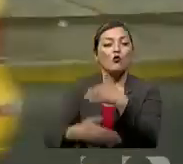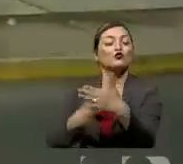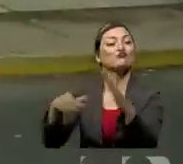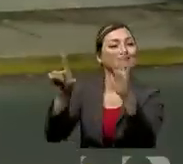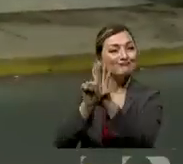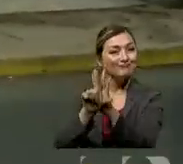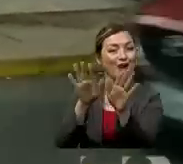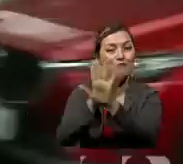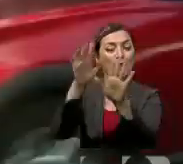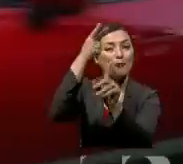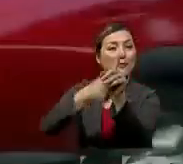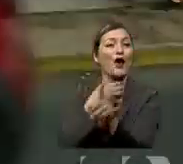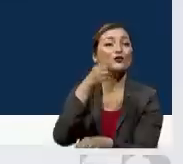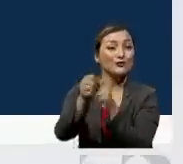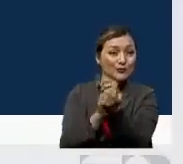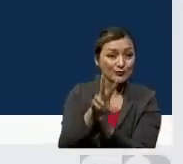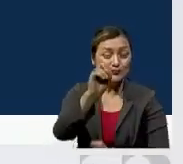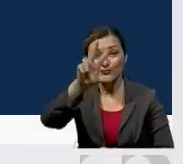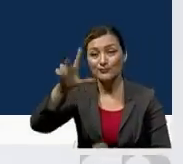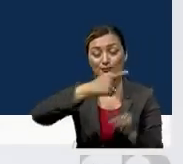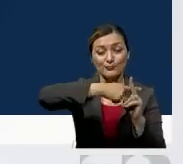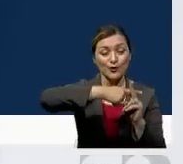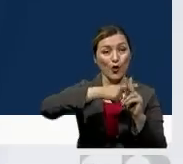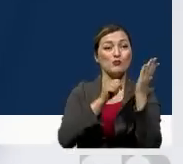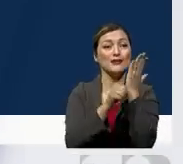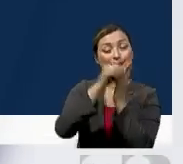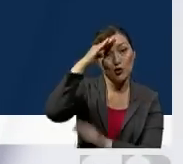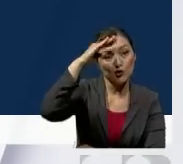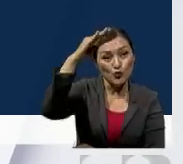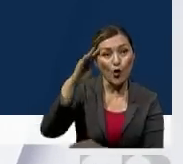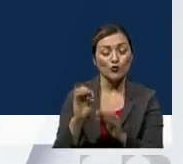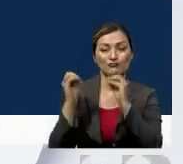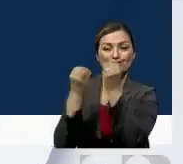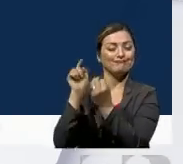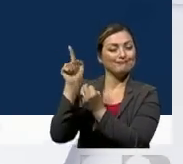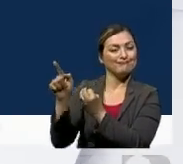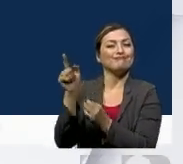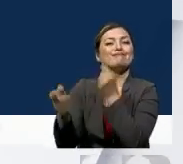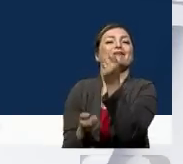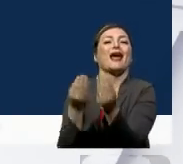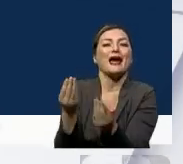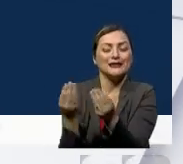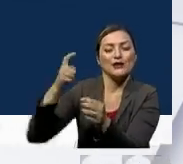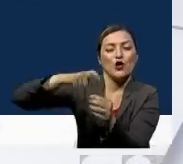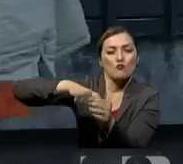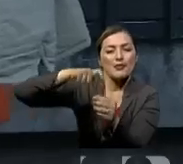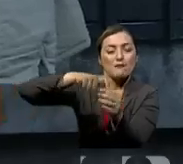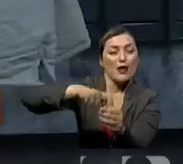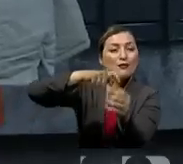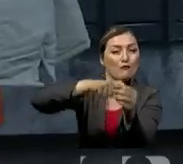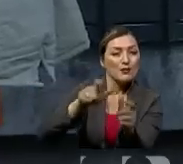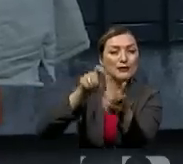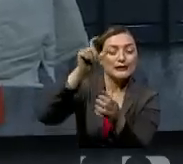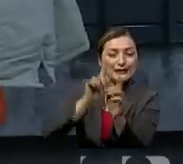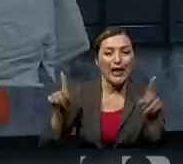que concluirá en agosto del 2023, comienza en el Ministerio del Interior, organismo que efectuará un registro de ciudadanos venezolanos. Para esto